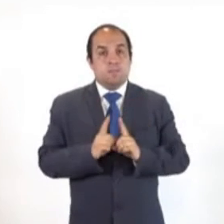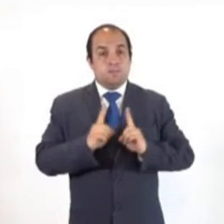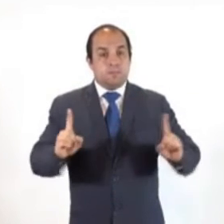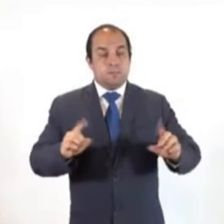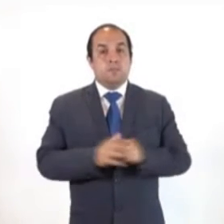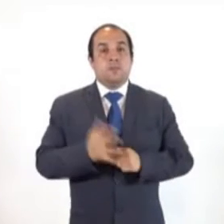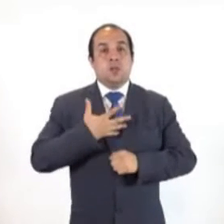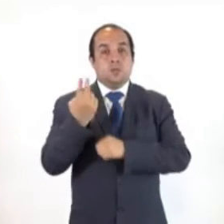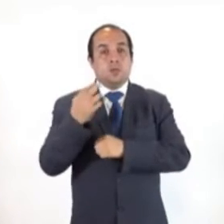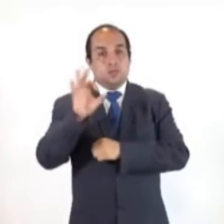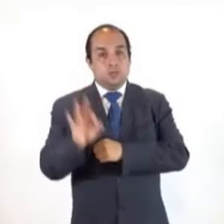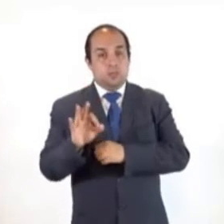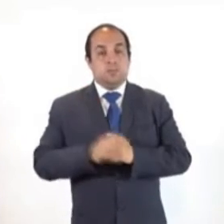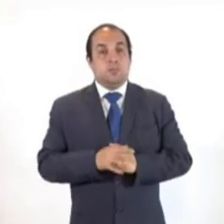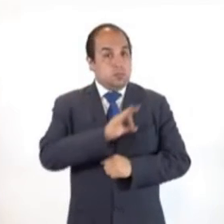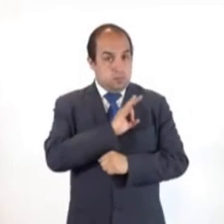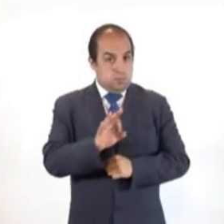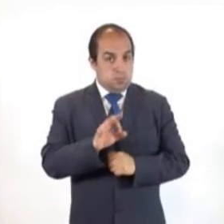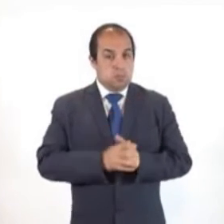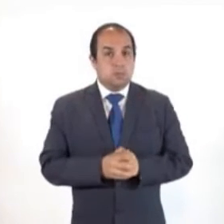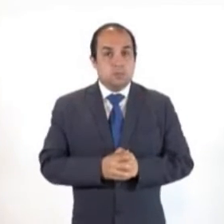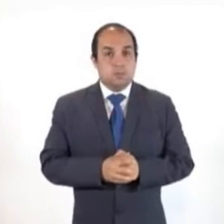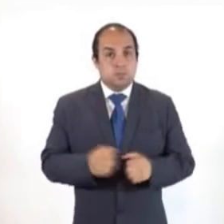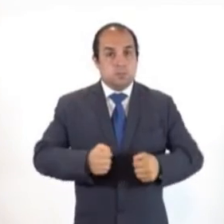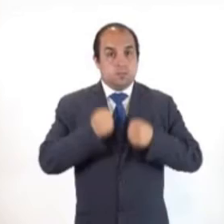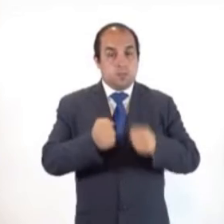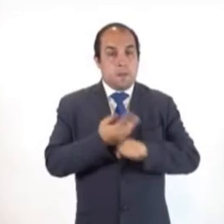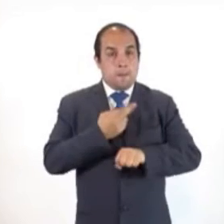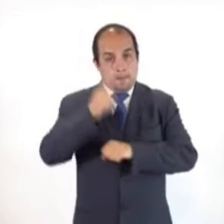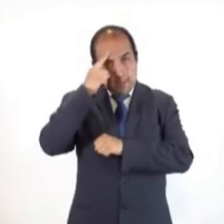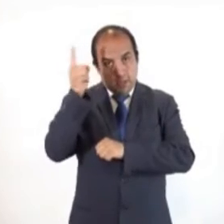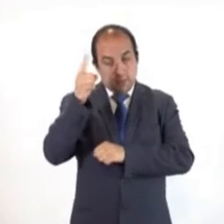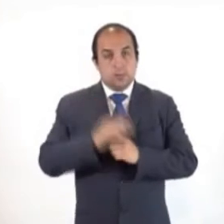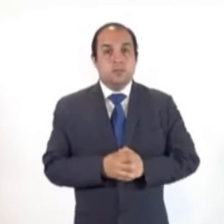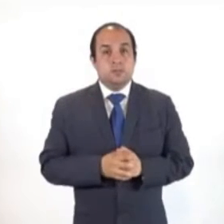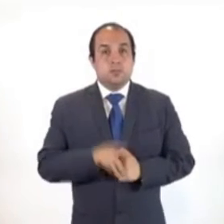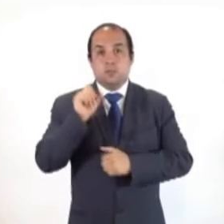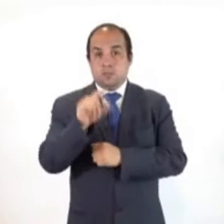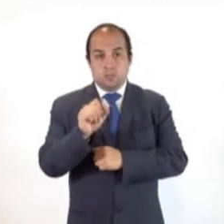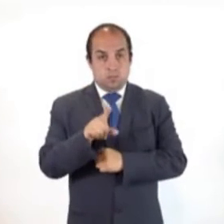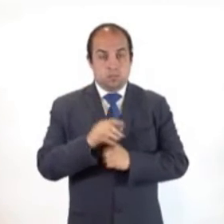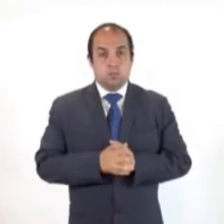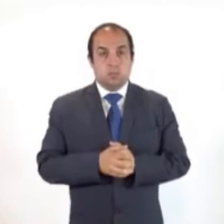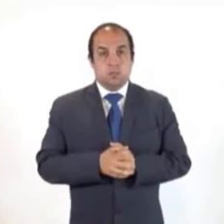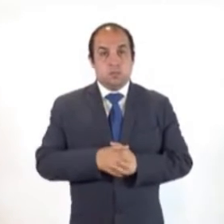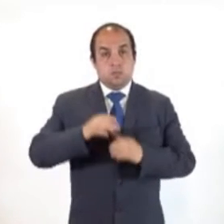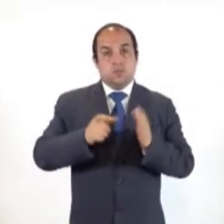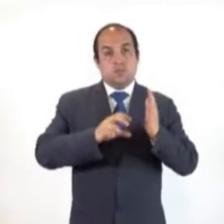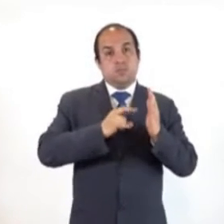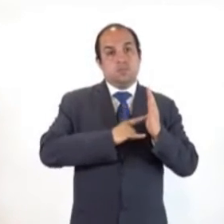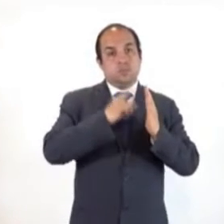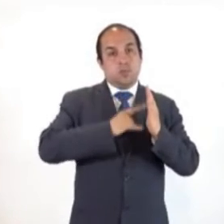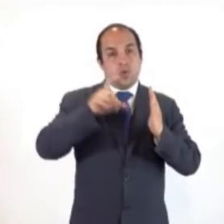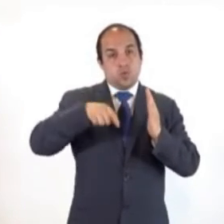25%, pues esto se puede garantizar con mayor facilidad. y lo mismo código QR